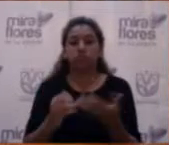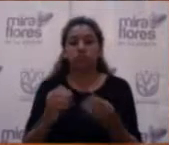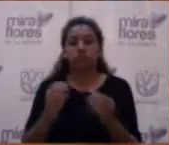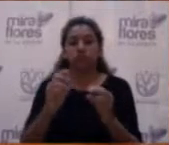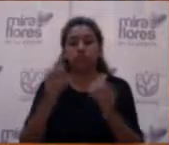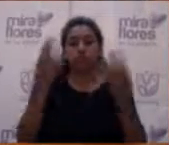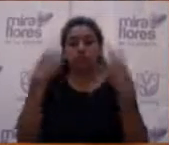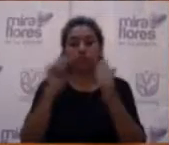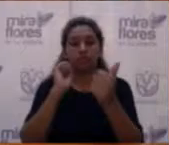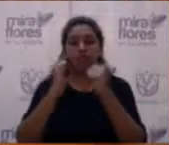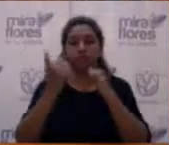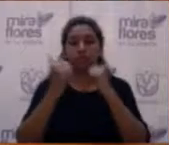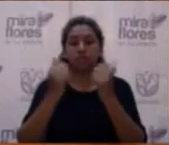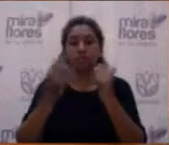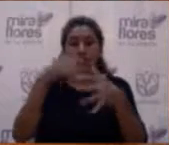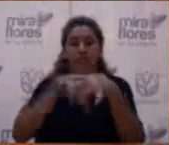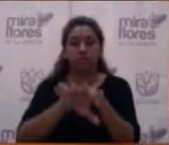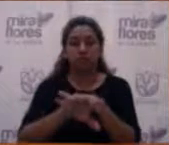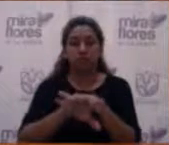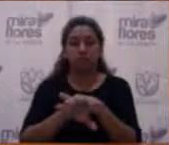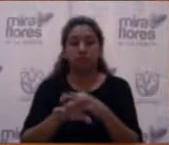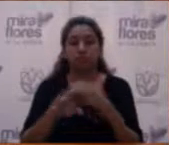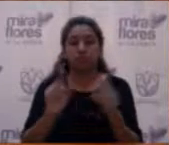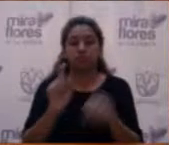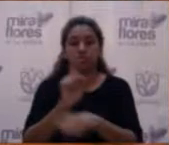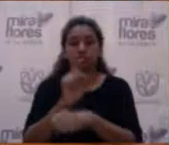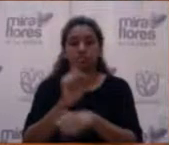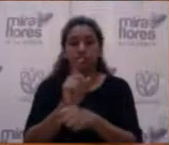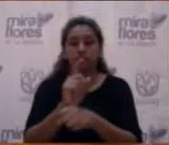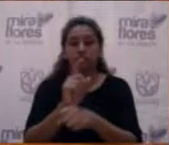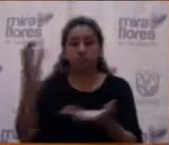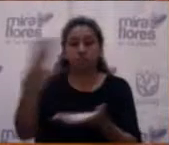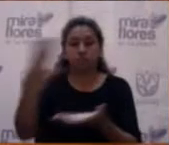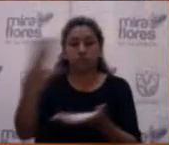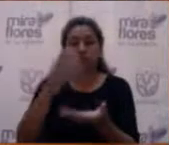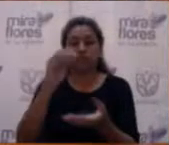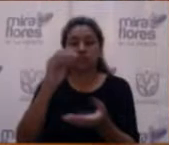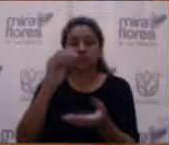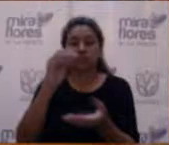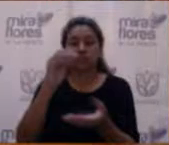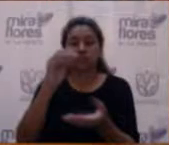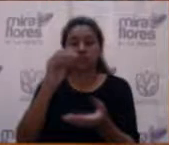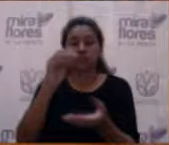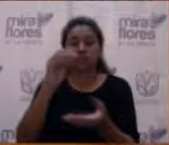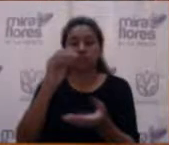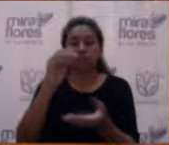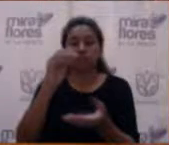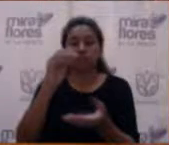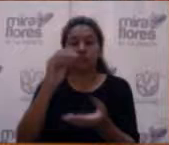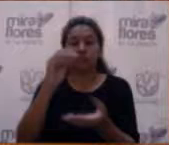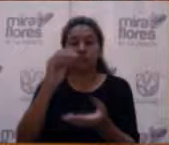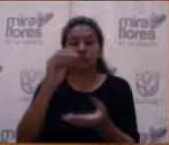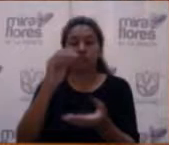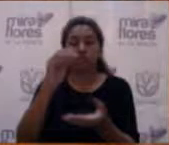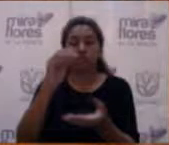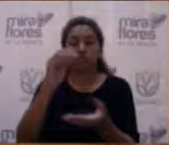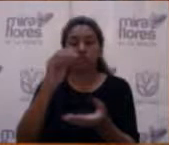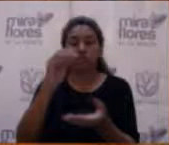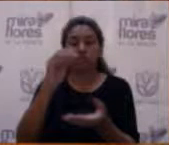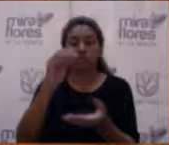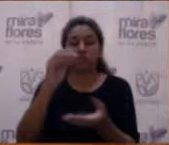para el fomento del deporte inclusivo y la capacitación de fondos y recursos para la sostenibilidad de